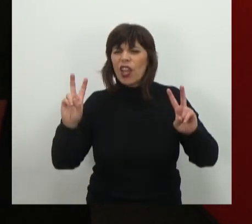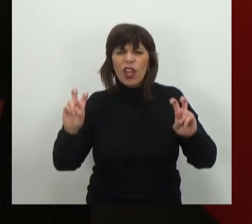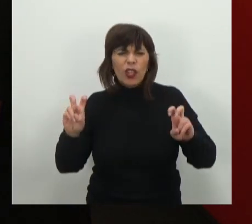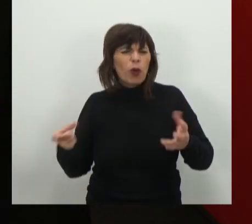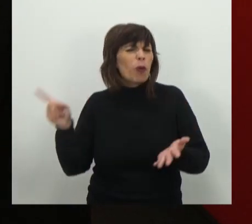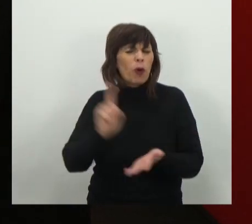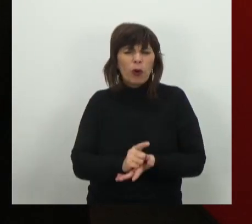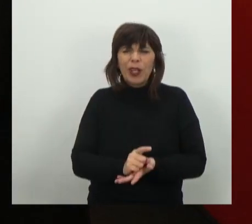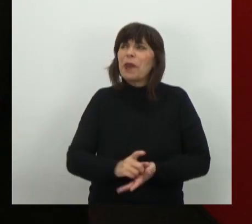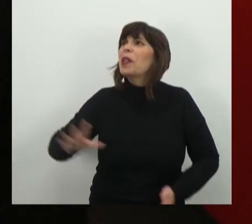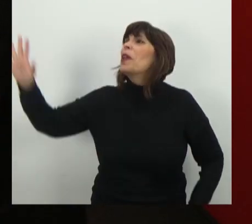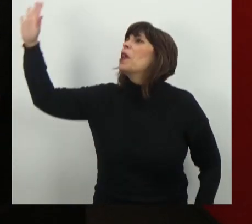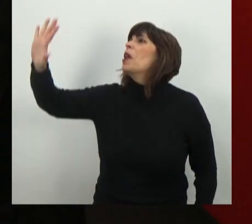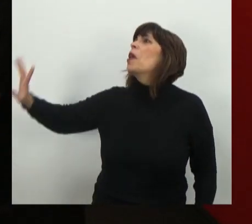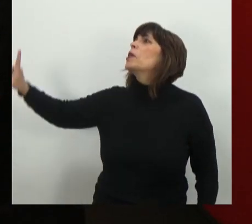su presencia